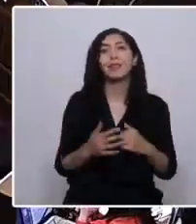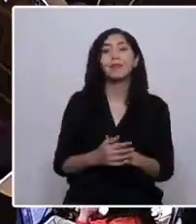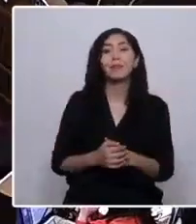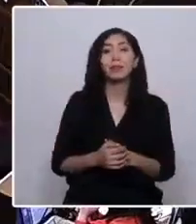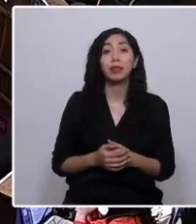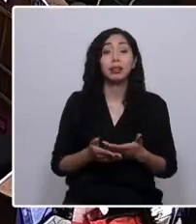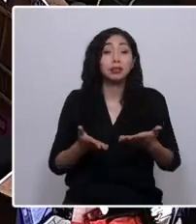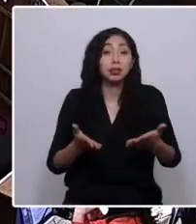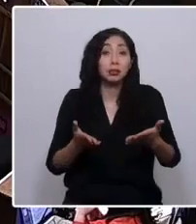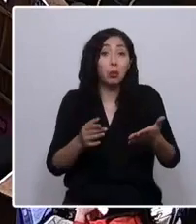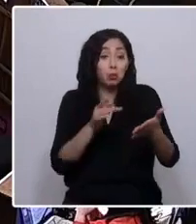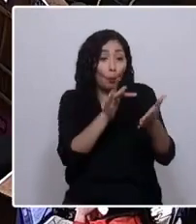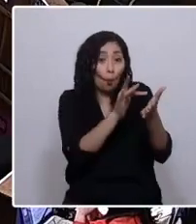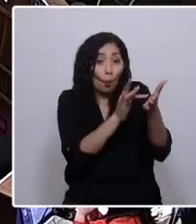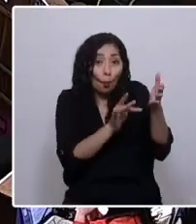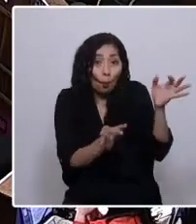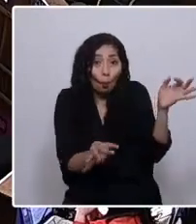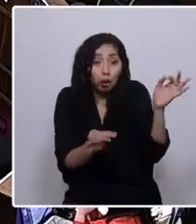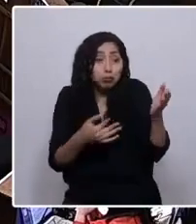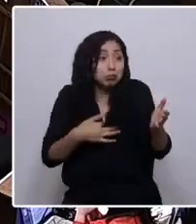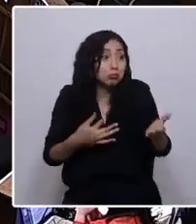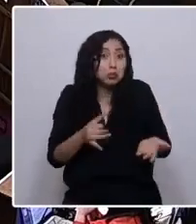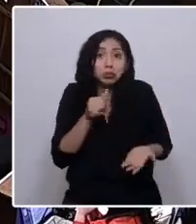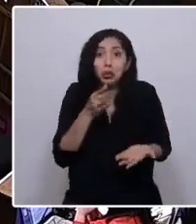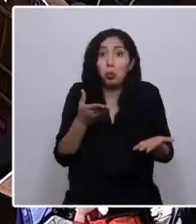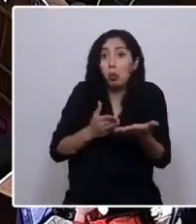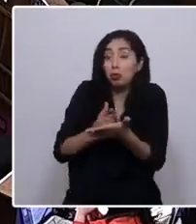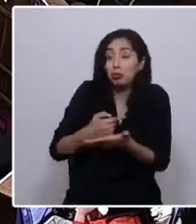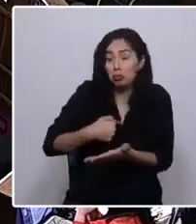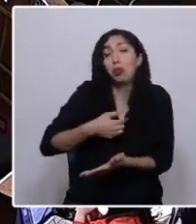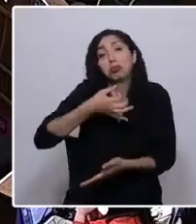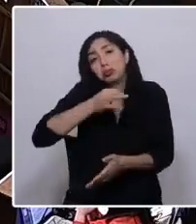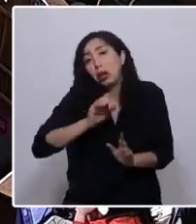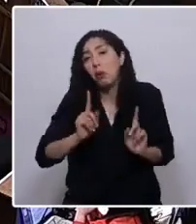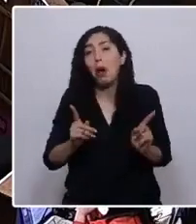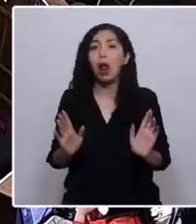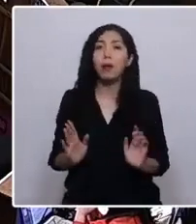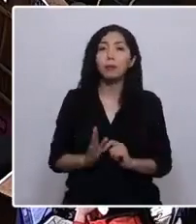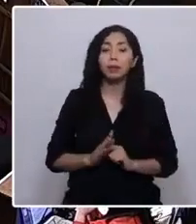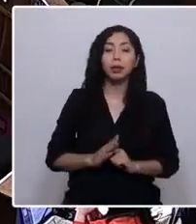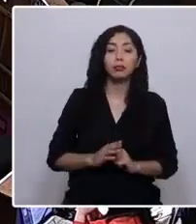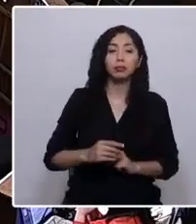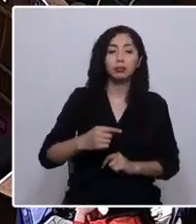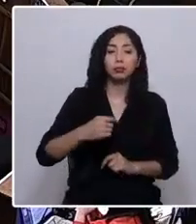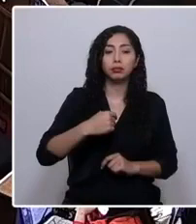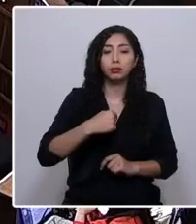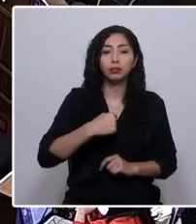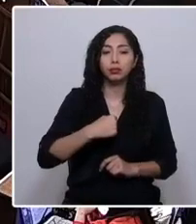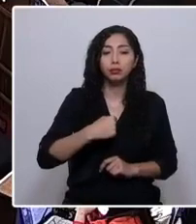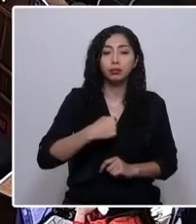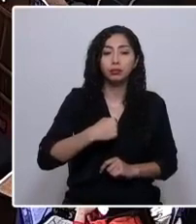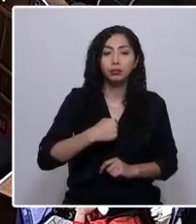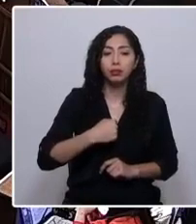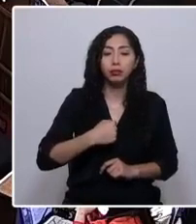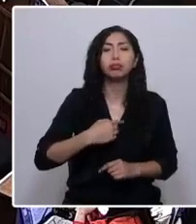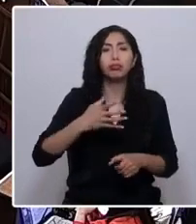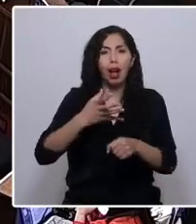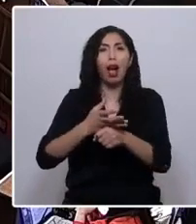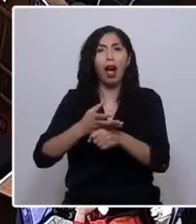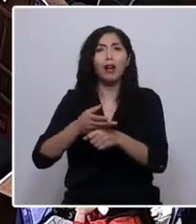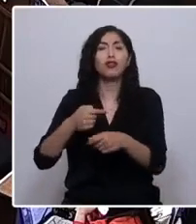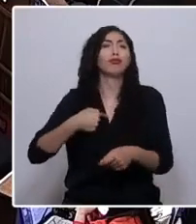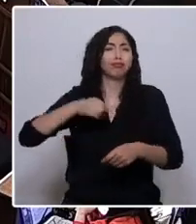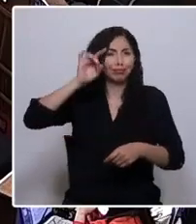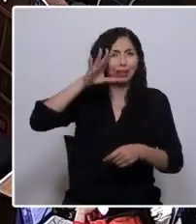Así que, como no me queda otra forma de empezar el discurso, mi discurso va a empezar así. Si hay que ser torero, poner el alma en el ruedo, no importa lo que se venga, para que sepas que te